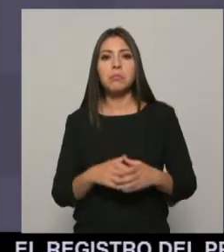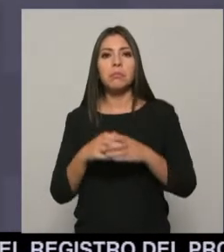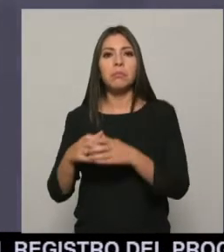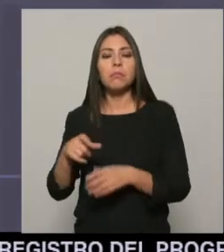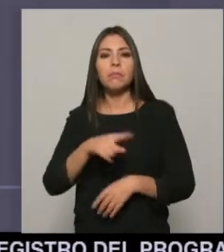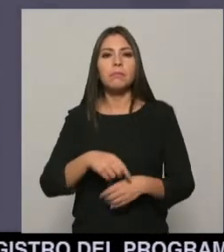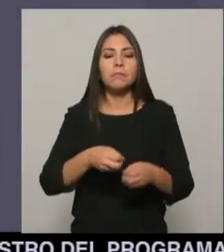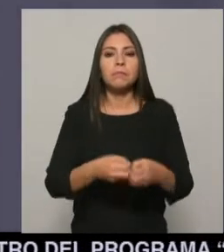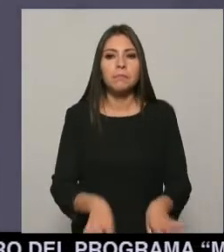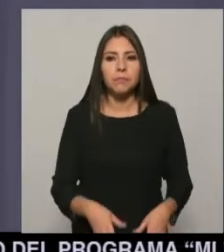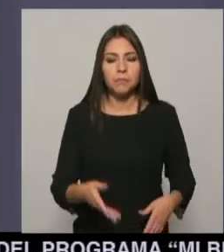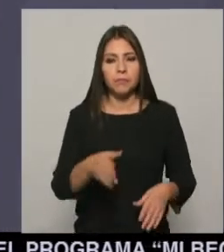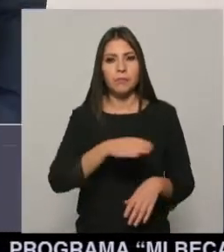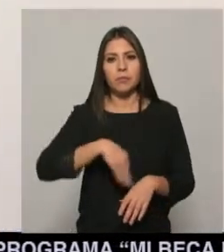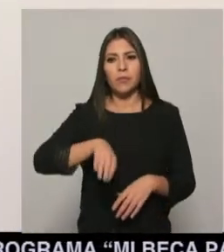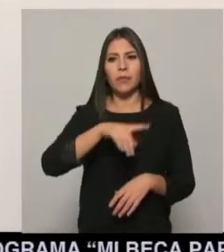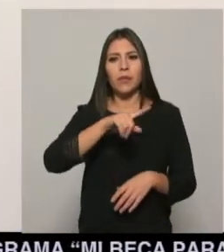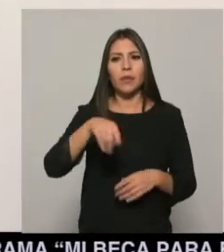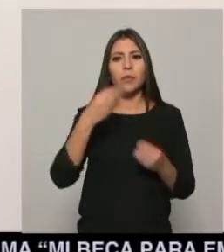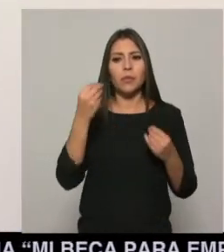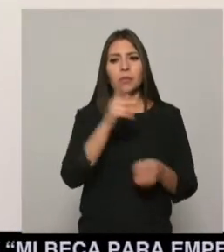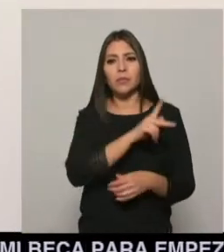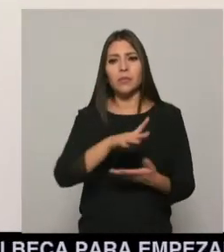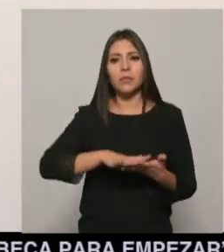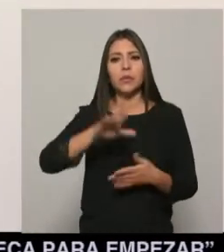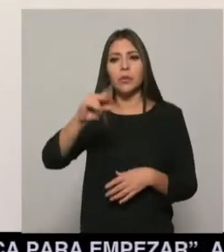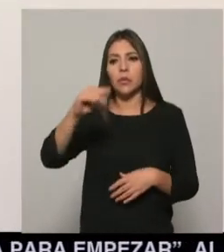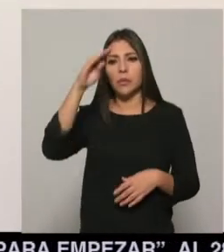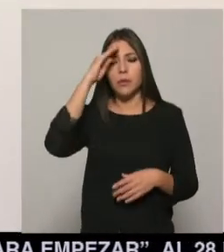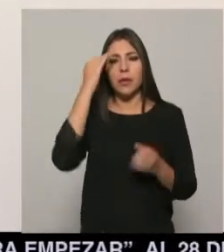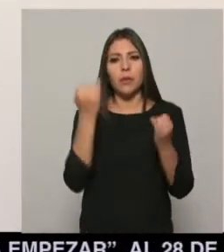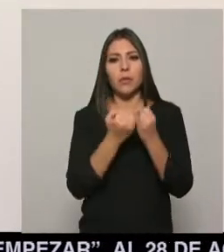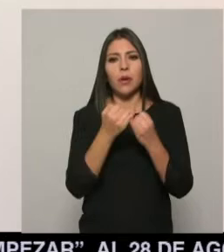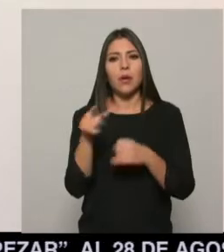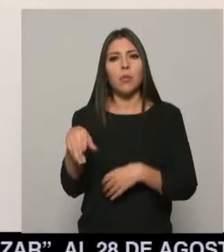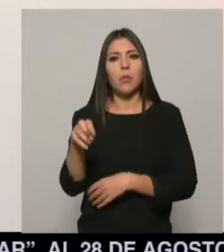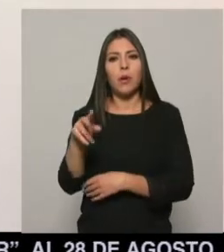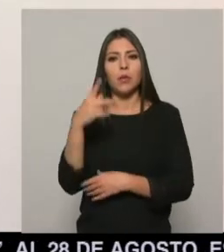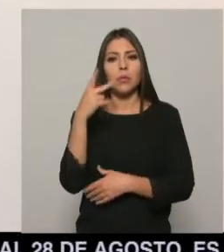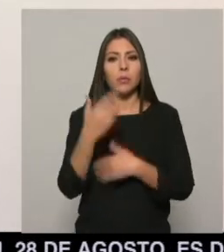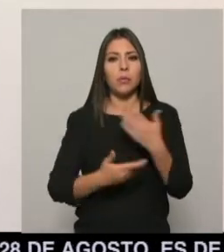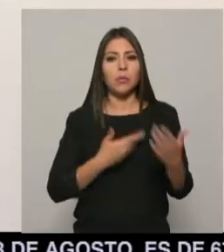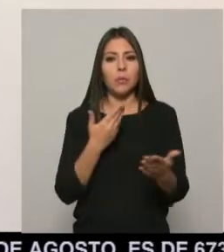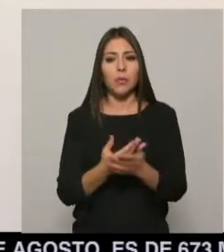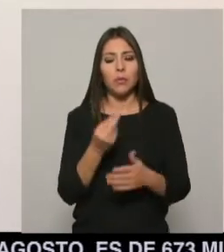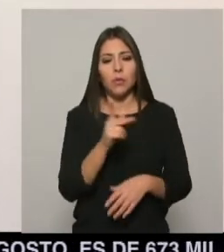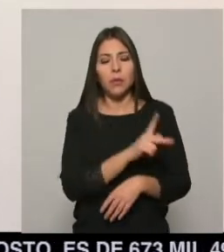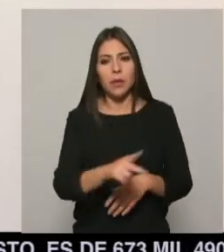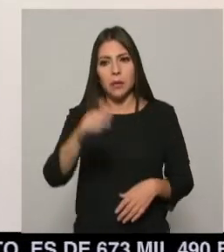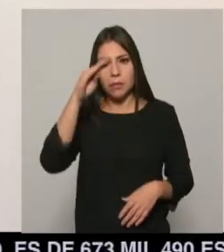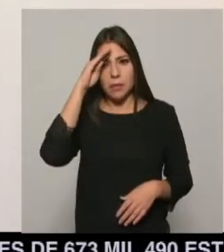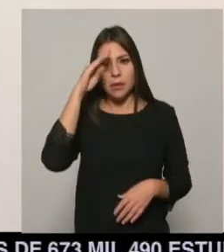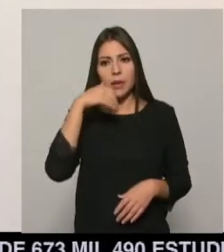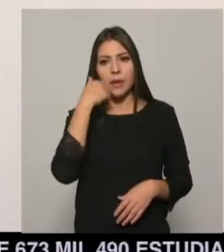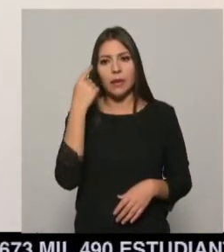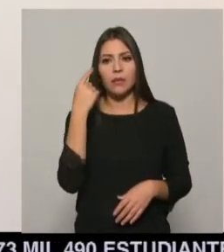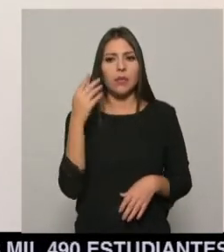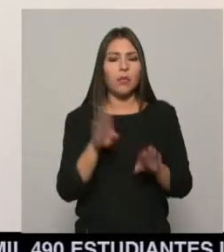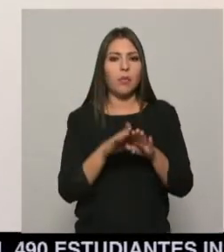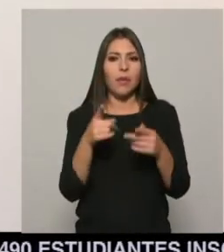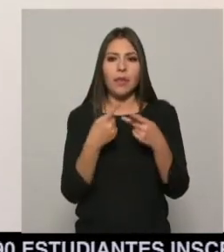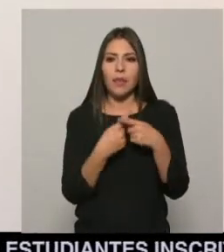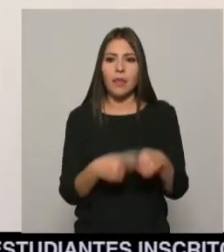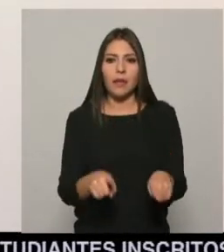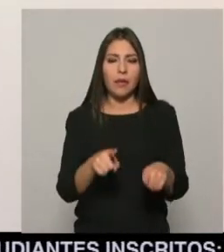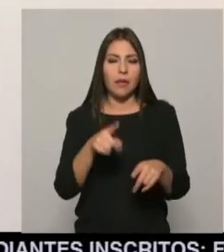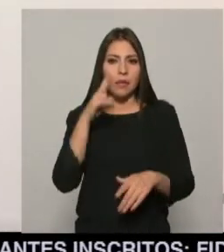que la mayoría no piensa como está planteando Morena el proyecto en la ciudad. Somos más los que pensamos en una visión distinta y